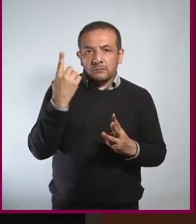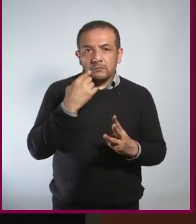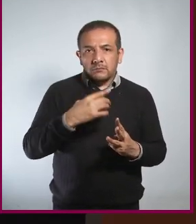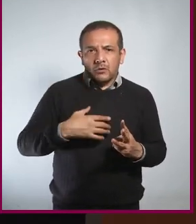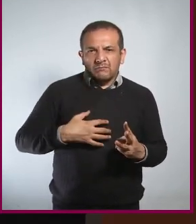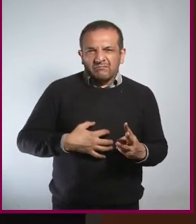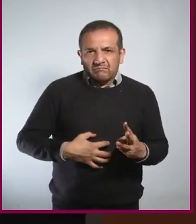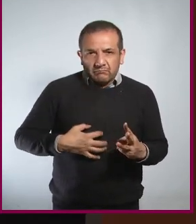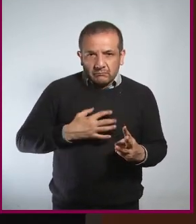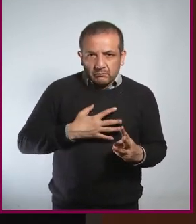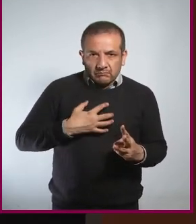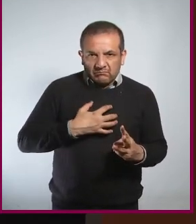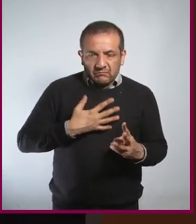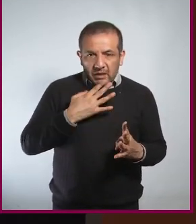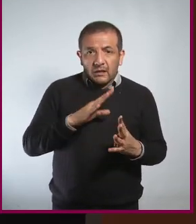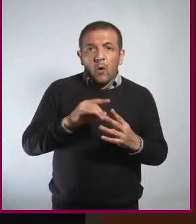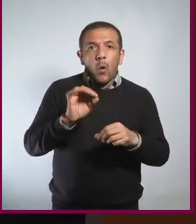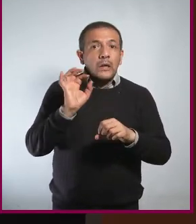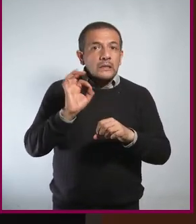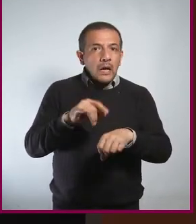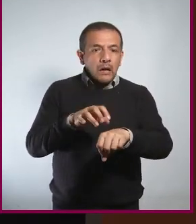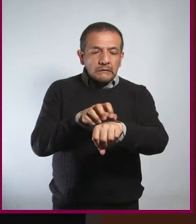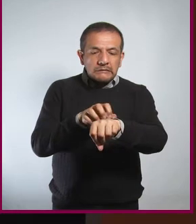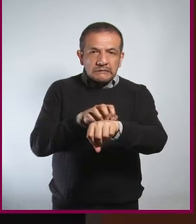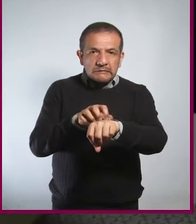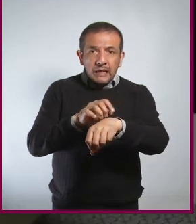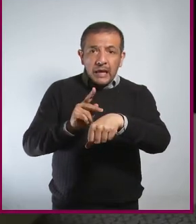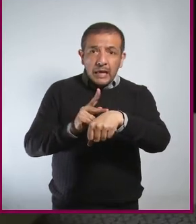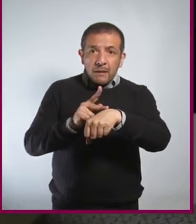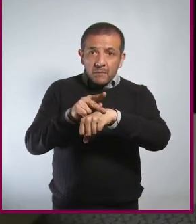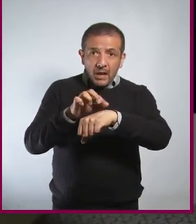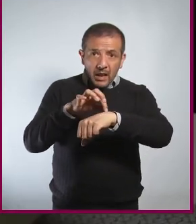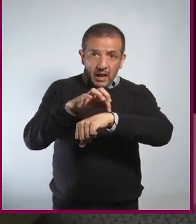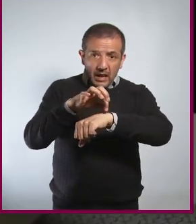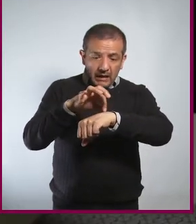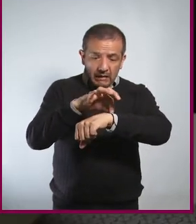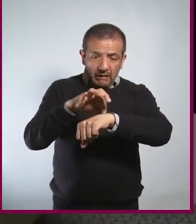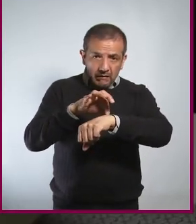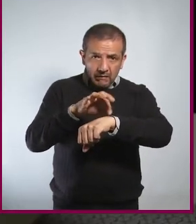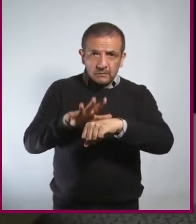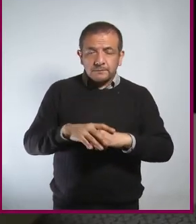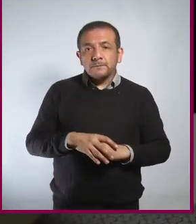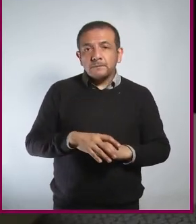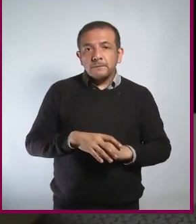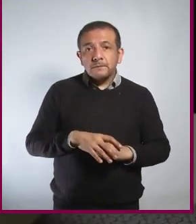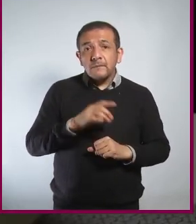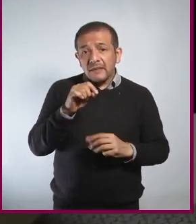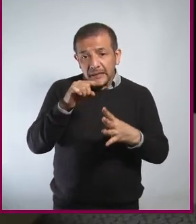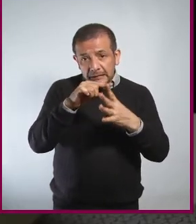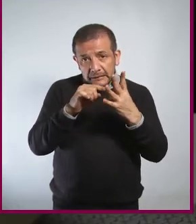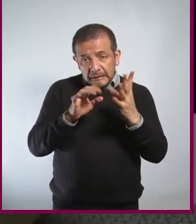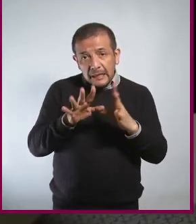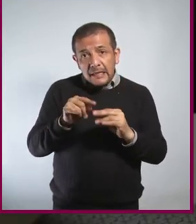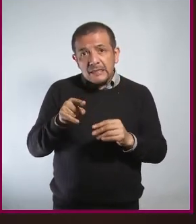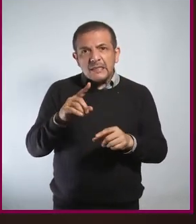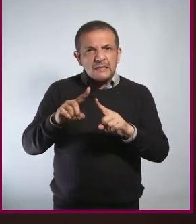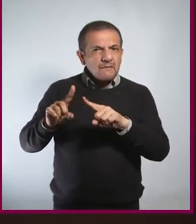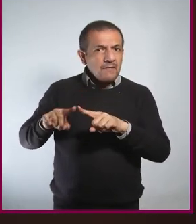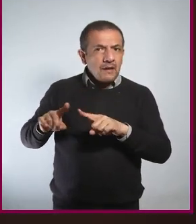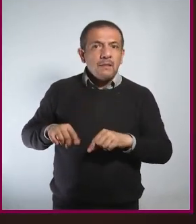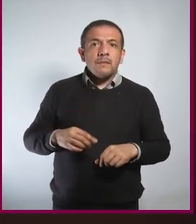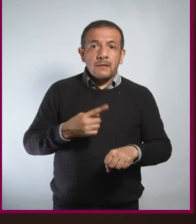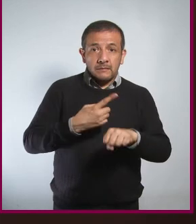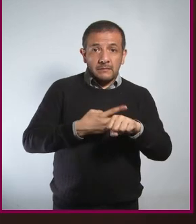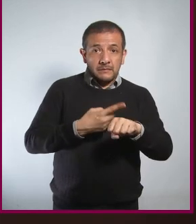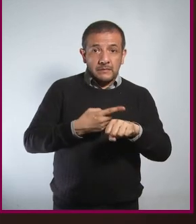con un salpullido que aparece en la piel. Y de estas existen diferentes enfermedades, pero en general